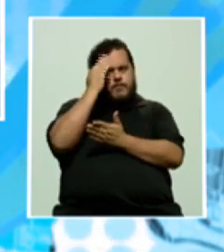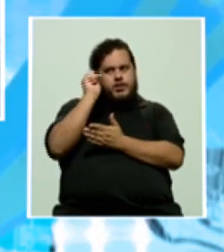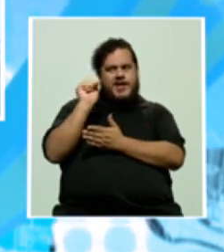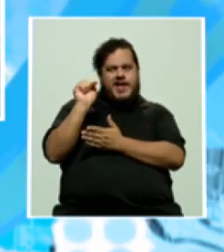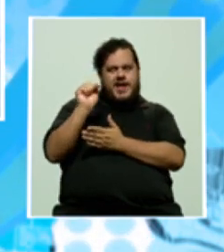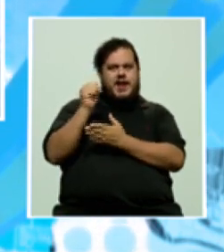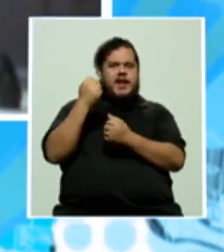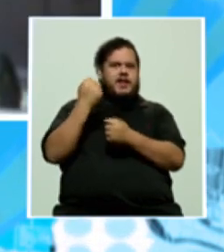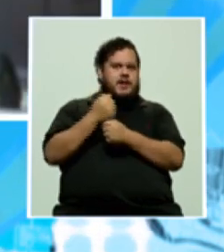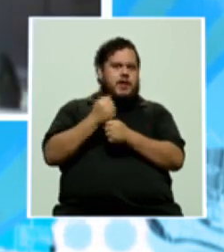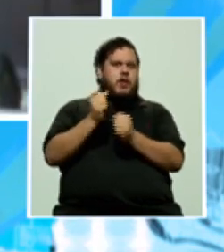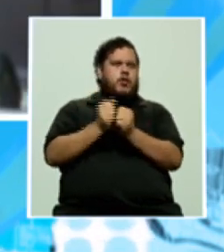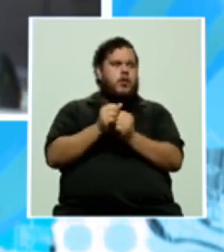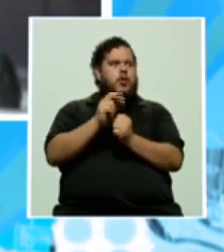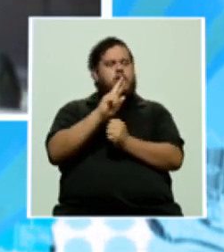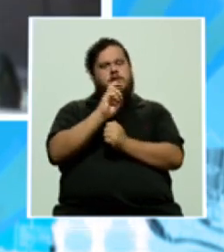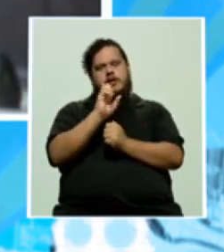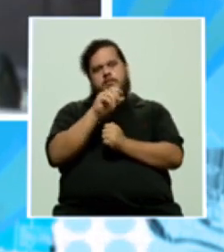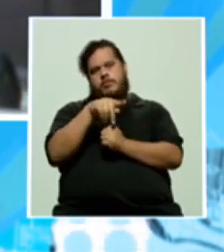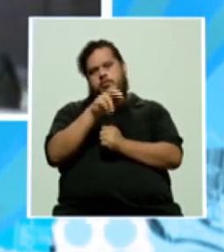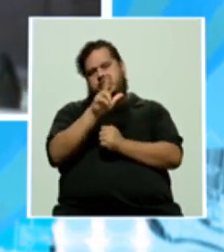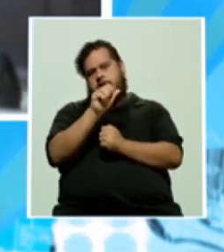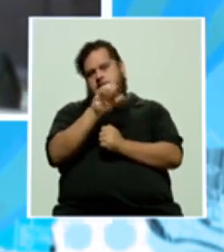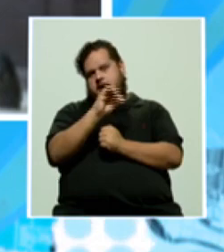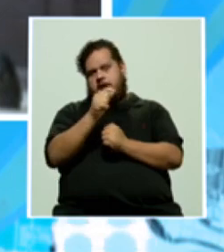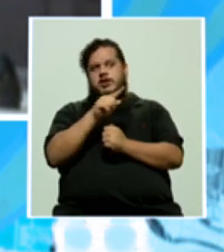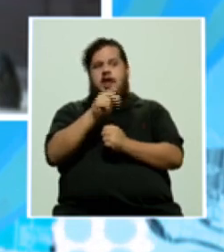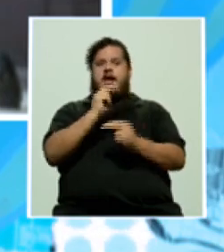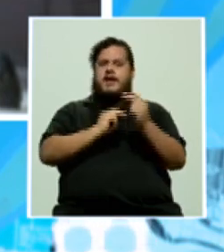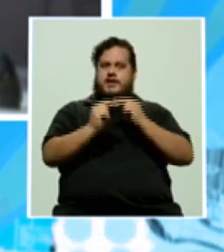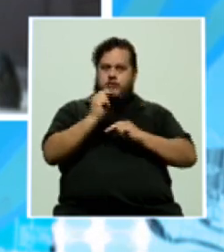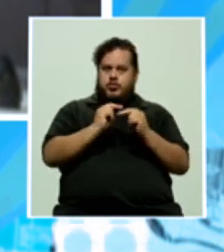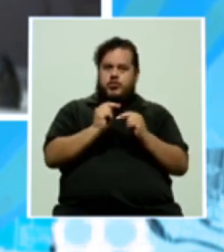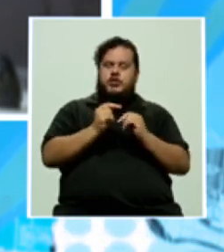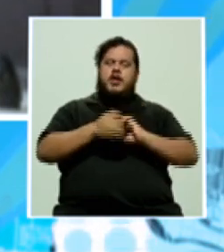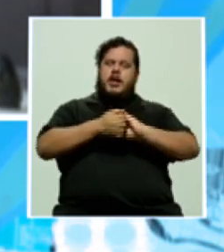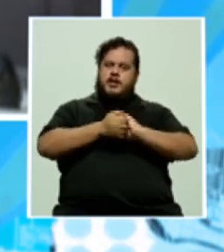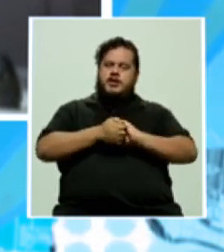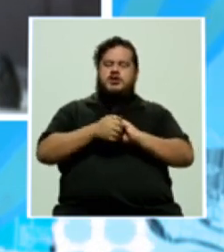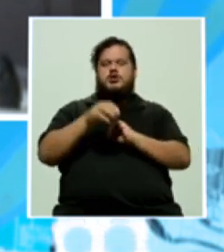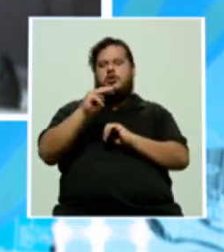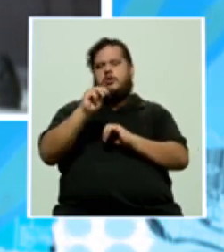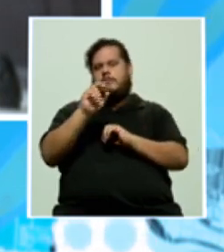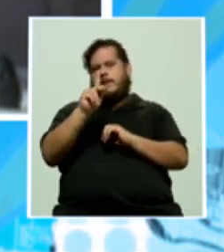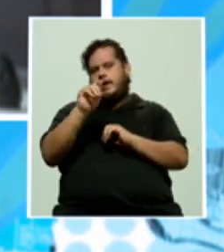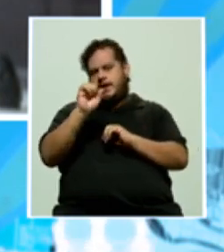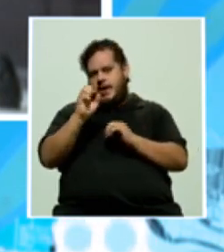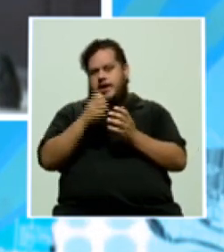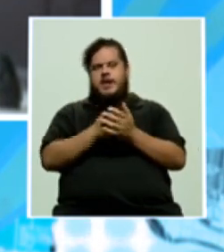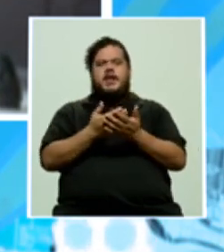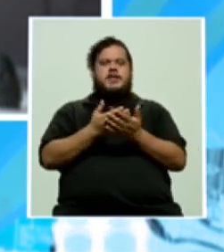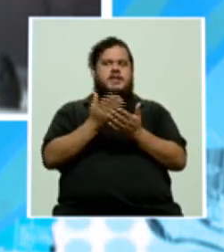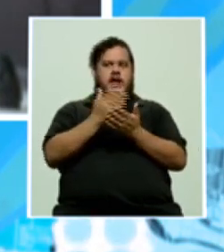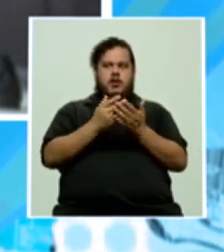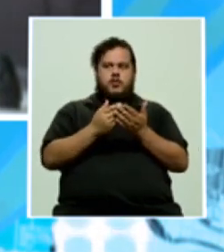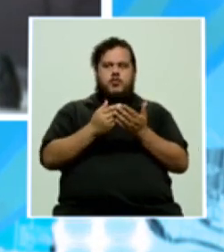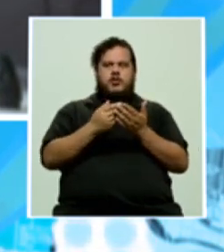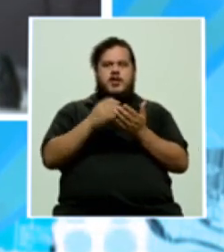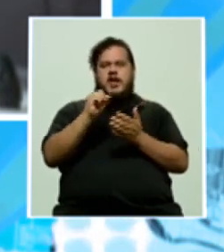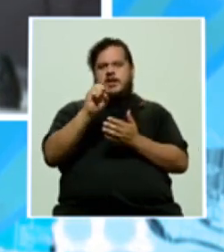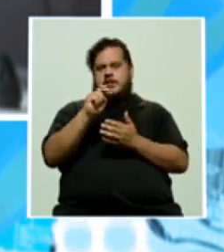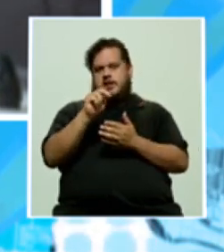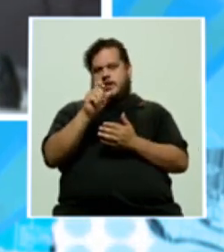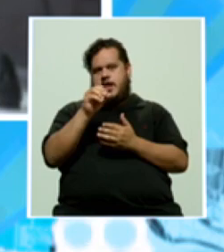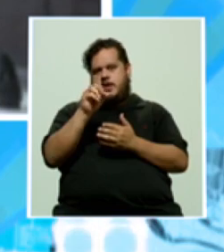con la mayoría de republicanos, ha sido un negociador, es un gran amigo de John McCain, un gran amigo de Lindsey Graham, de senadores republicanos,